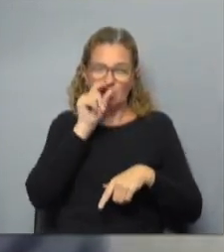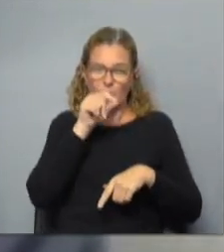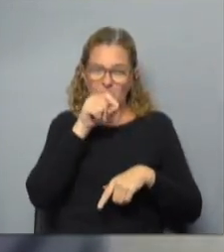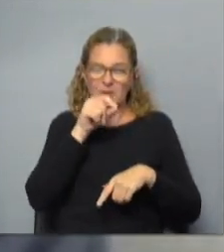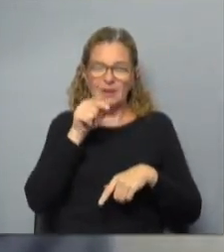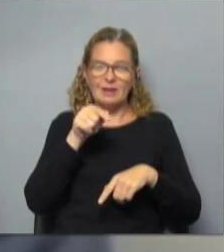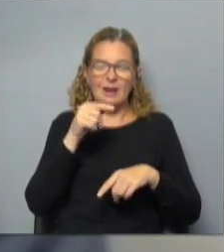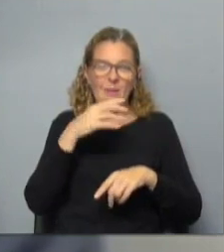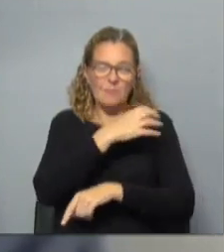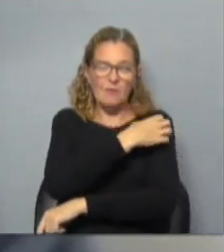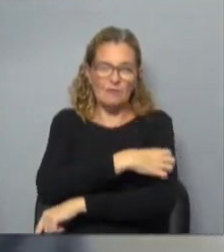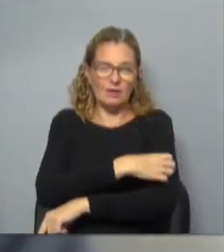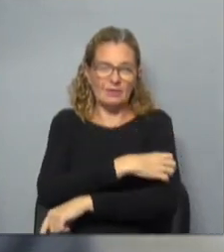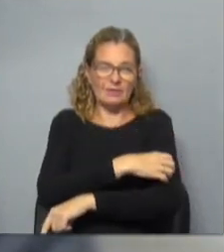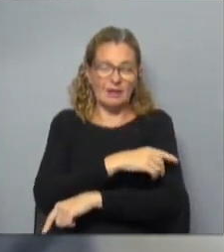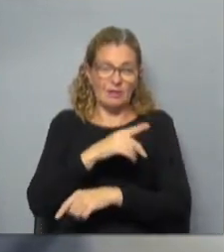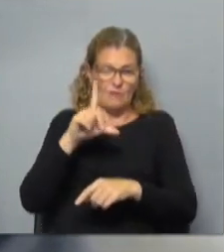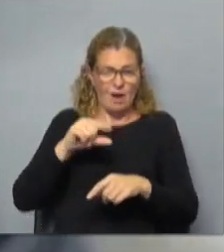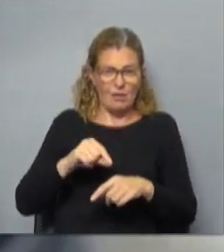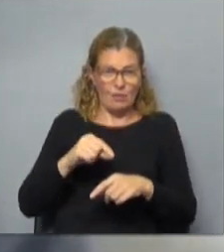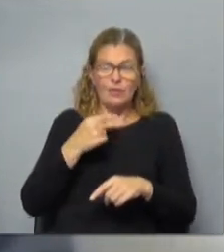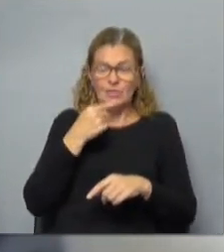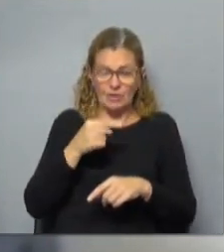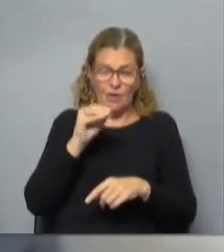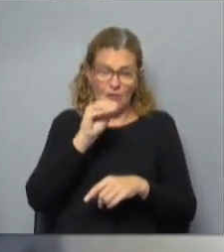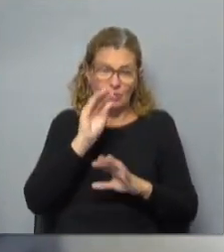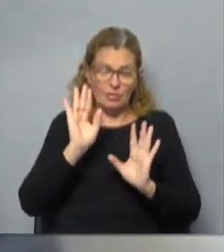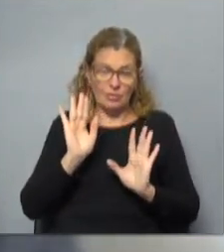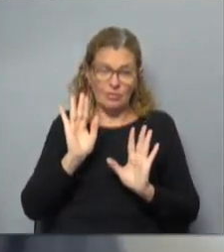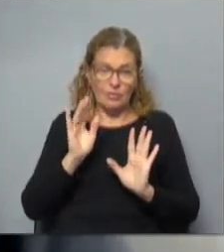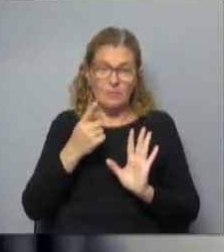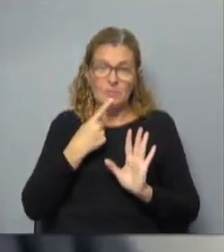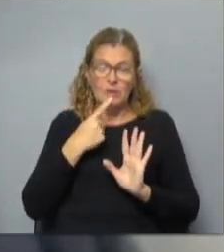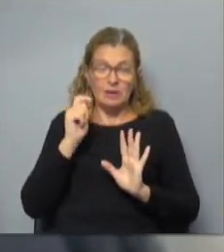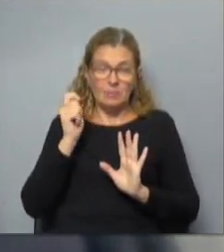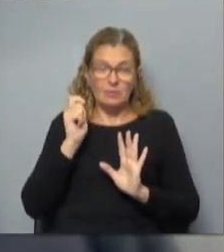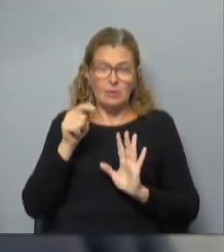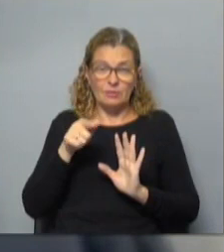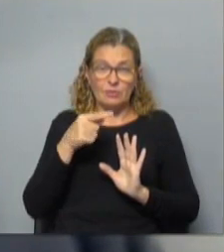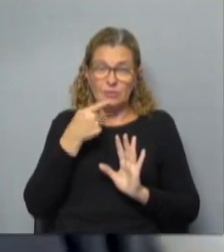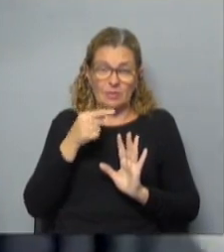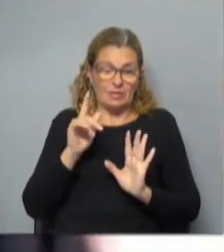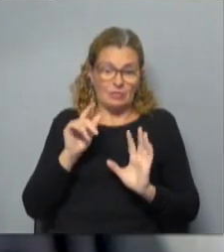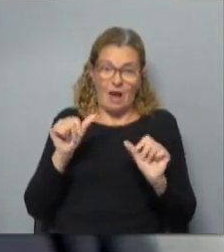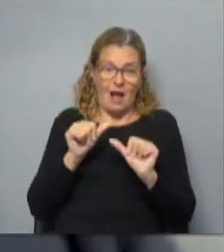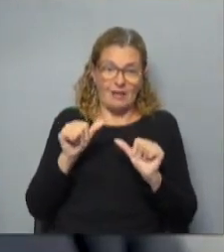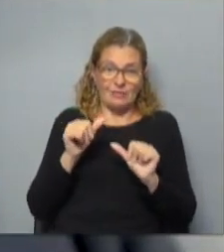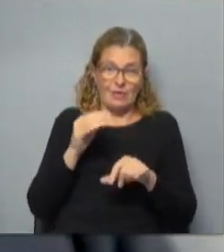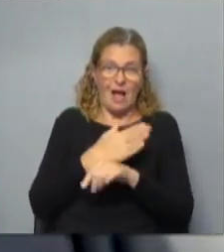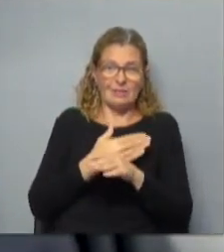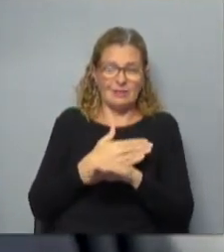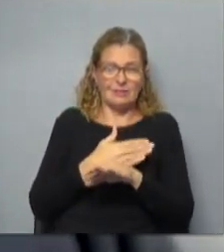de que la pobreza infantil que no se había reducido se había reducido por la acción de política pública que en realidad todavía no se había implementado bueno